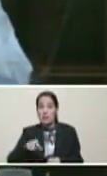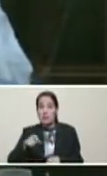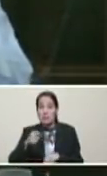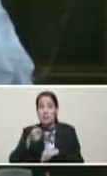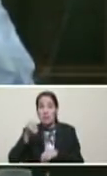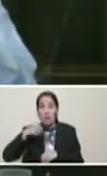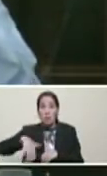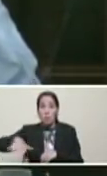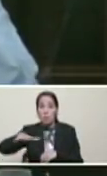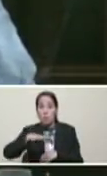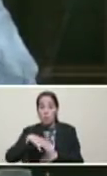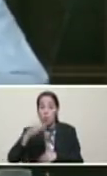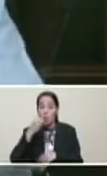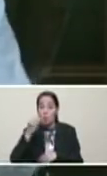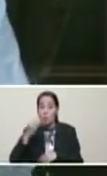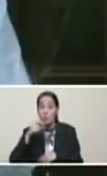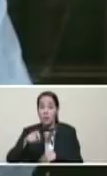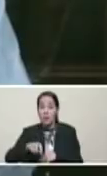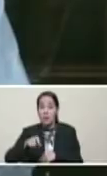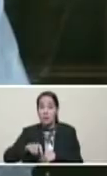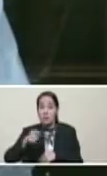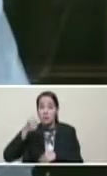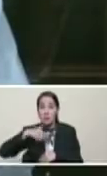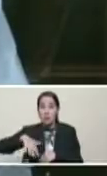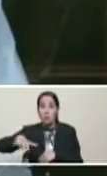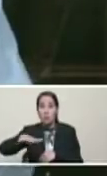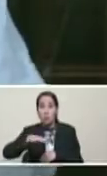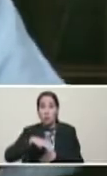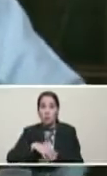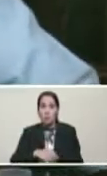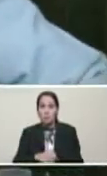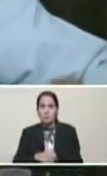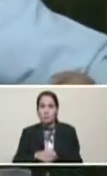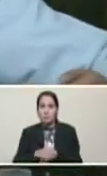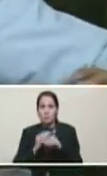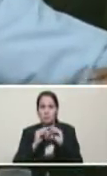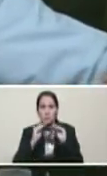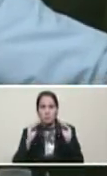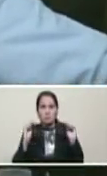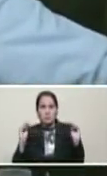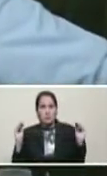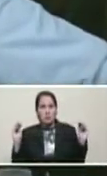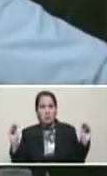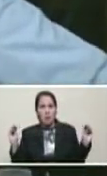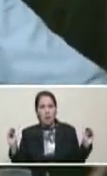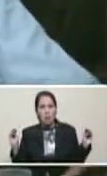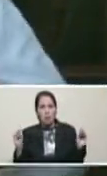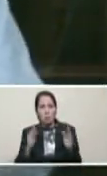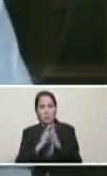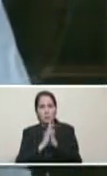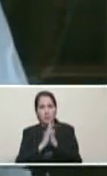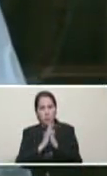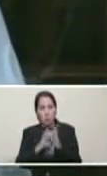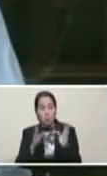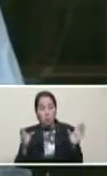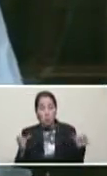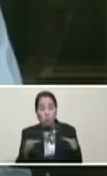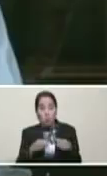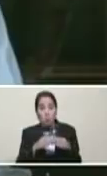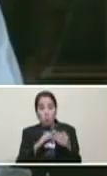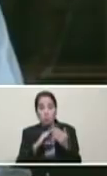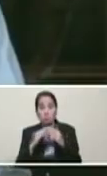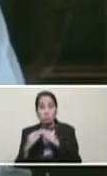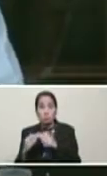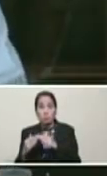alimentos que necesita el pueblo y hago un llamado aquí tenemos una colonia de portugueses una comunidad de más de